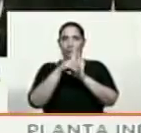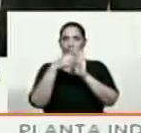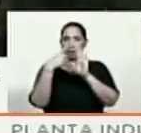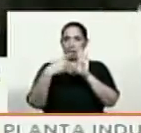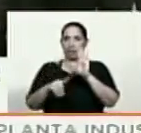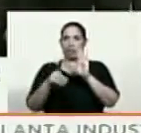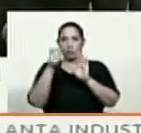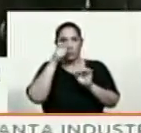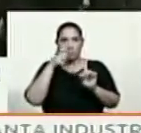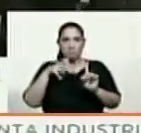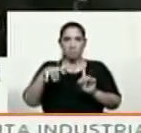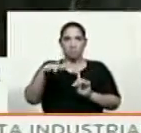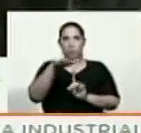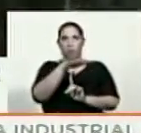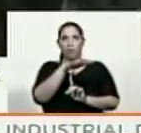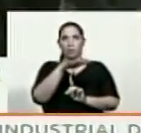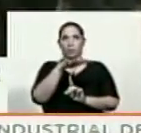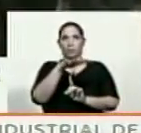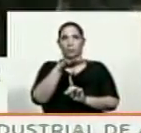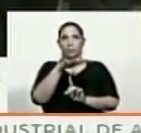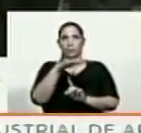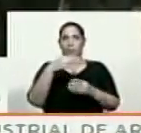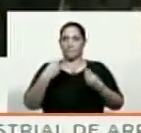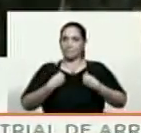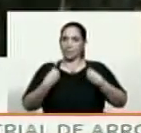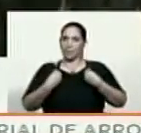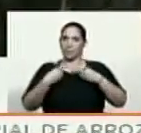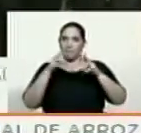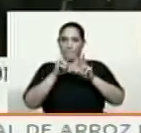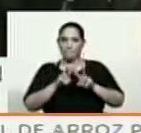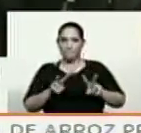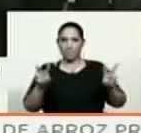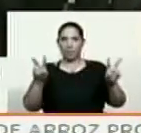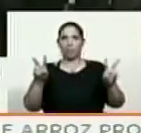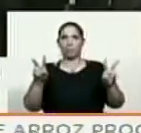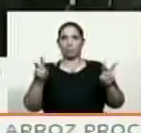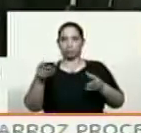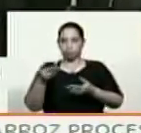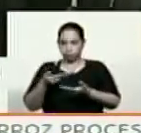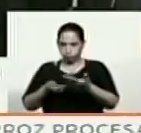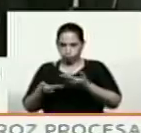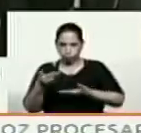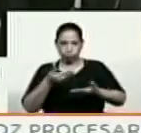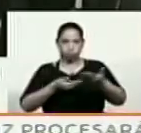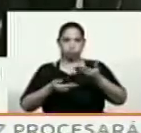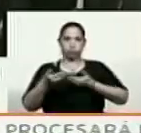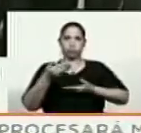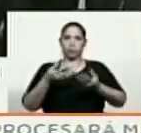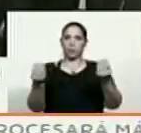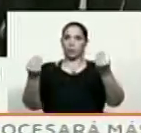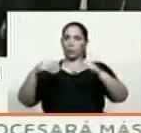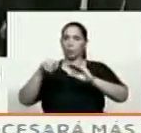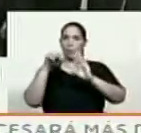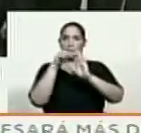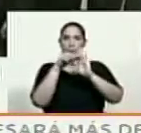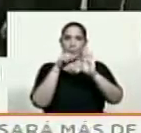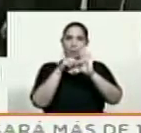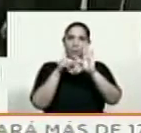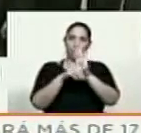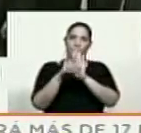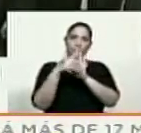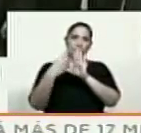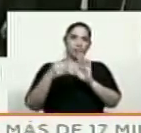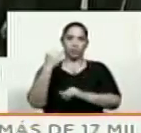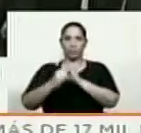los pueblos, los derechos de los pueblos a vivir en sana paz, a coexistir de acuerdo a los principios del derecho